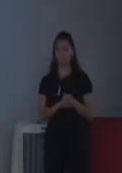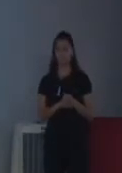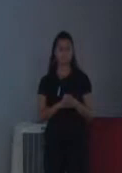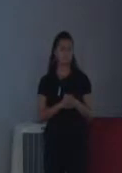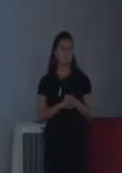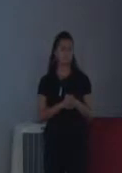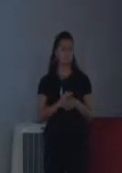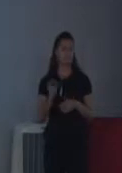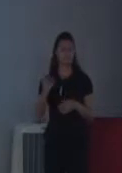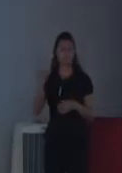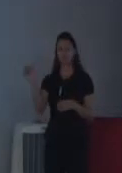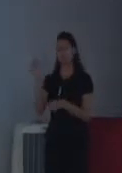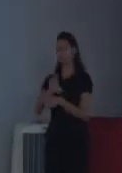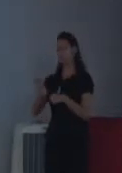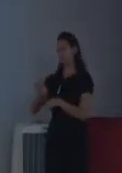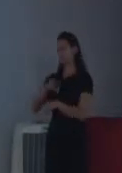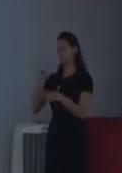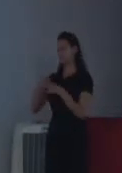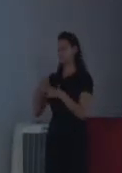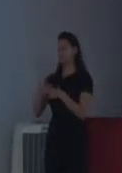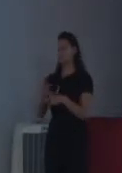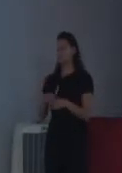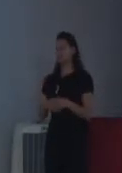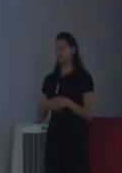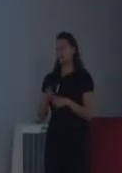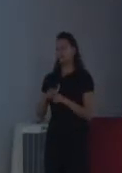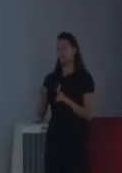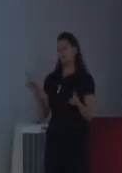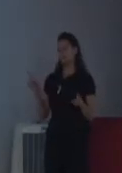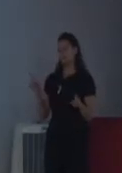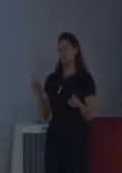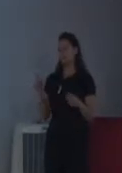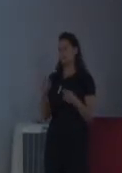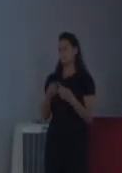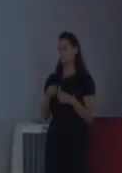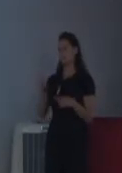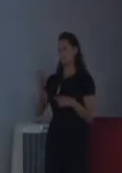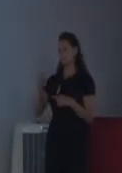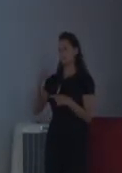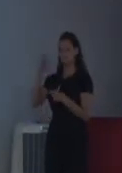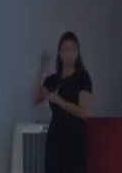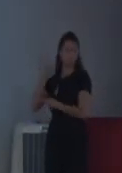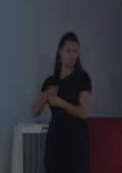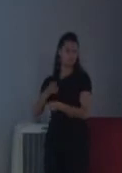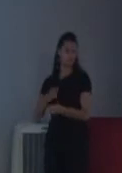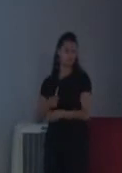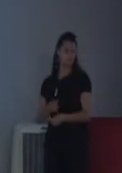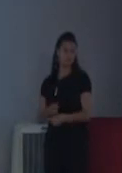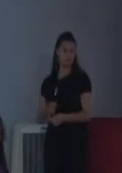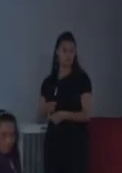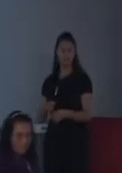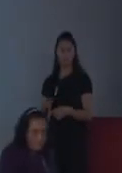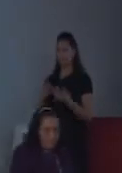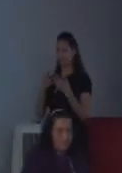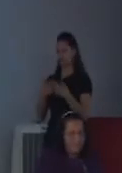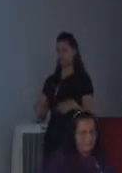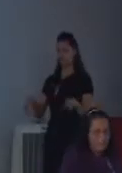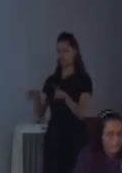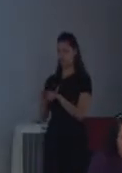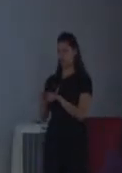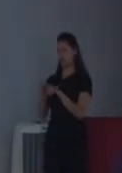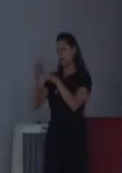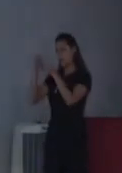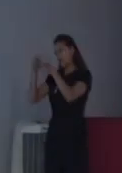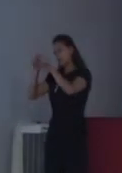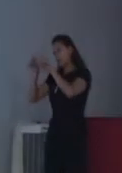En su defecto, en otra ciudad la pueden llamar de una forma completamente, pero tendría que cumplir las mismas